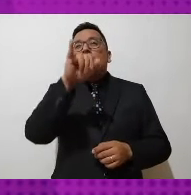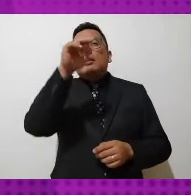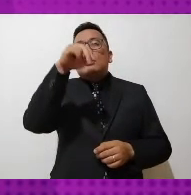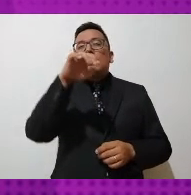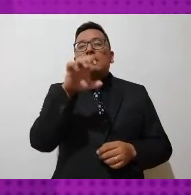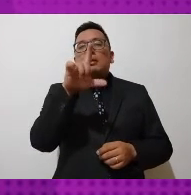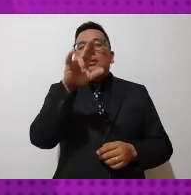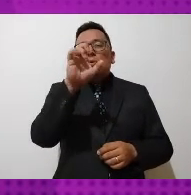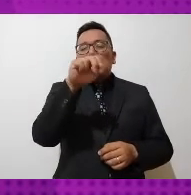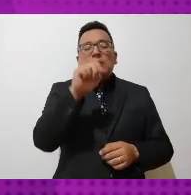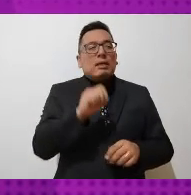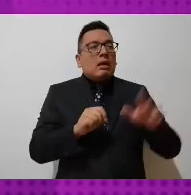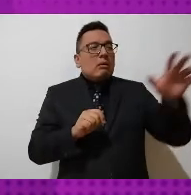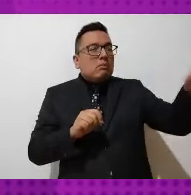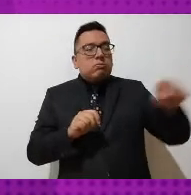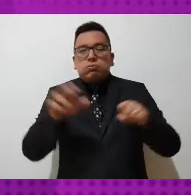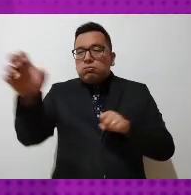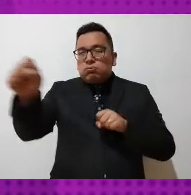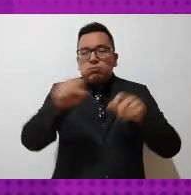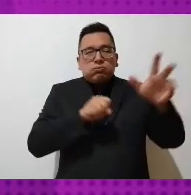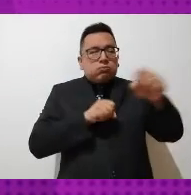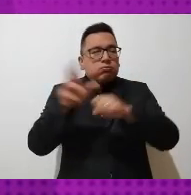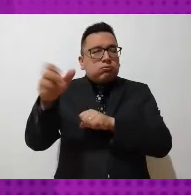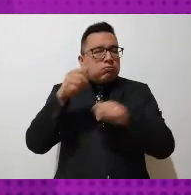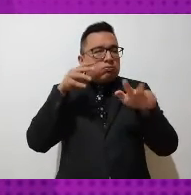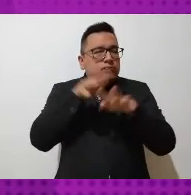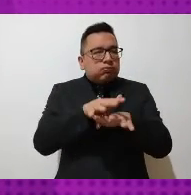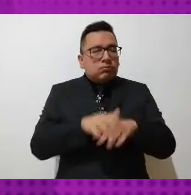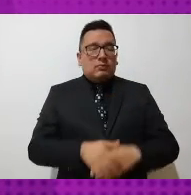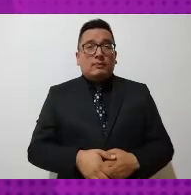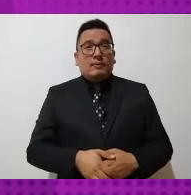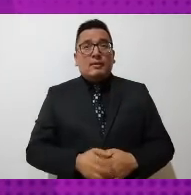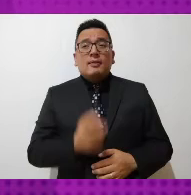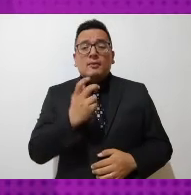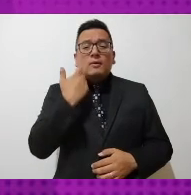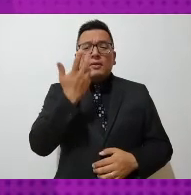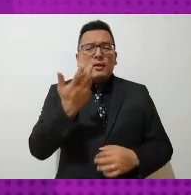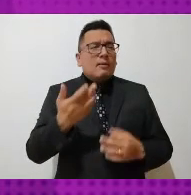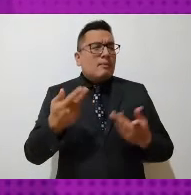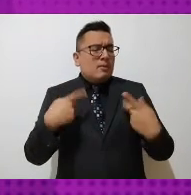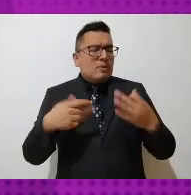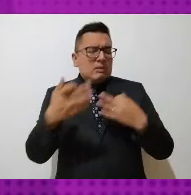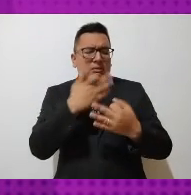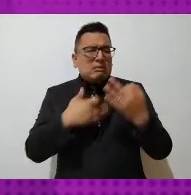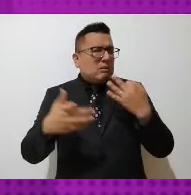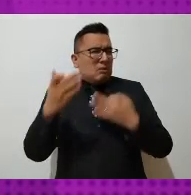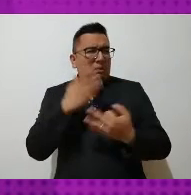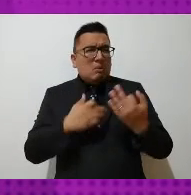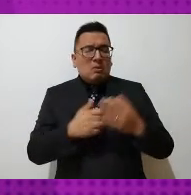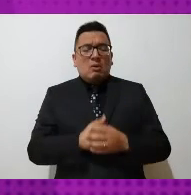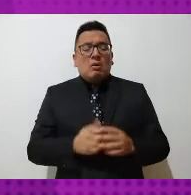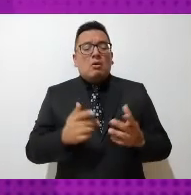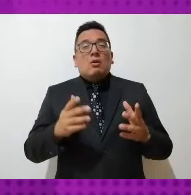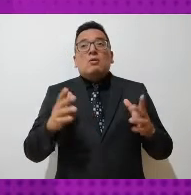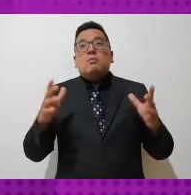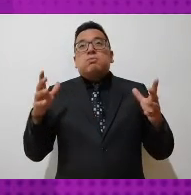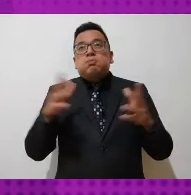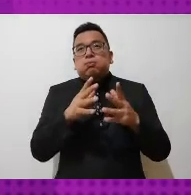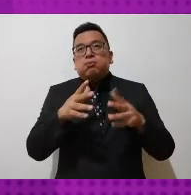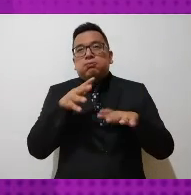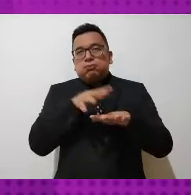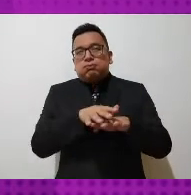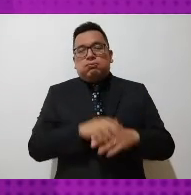hablar de la búsqueda para lograr que todas y todos los individuos o grupos sociales principalmente aquellos que se encuentran